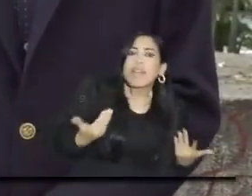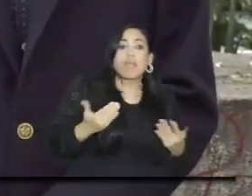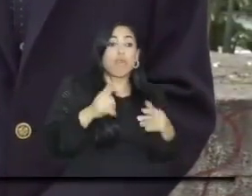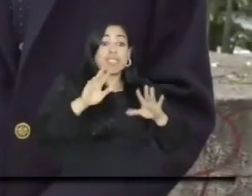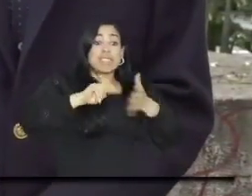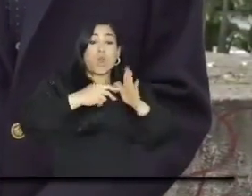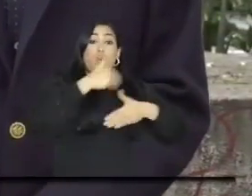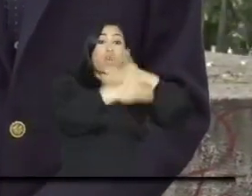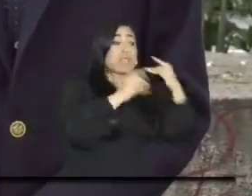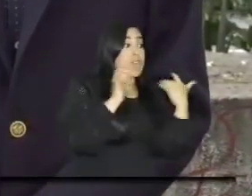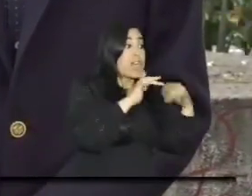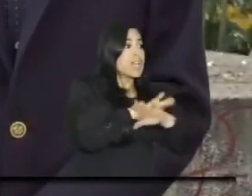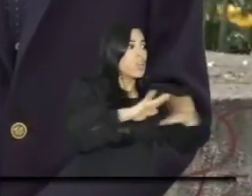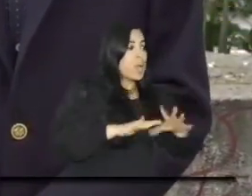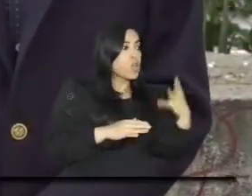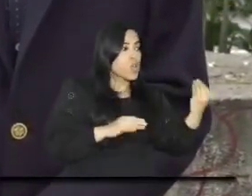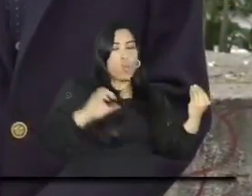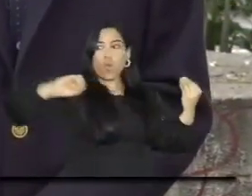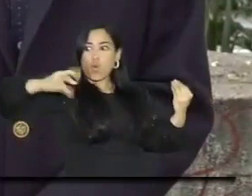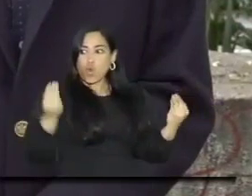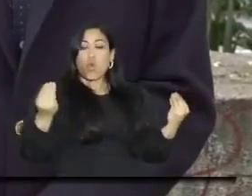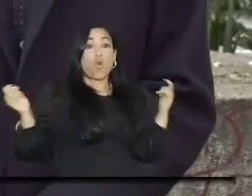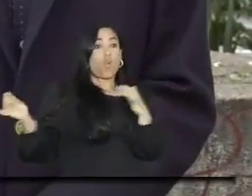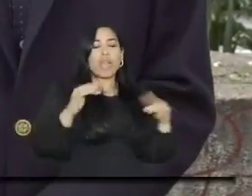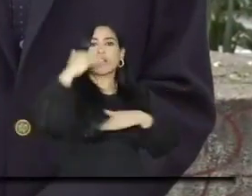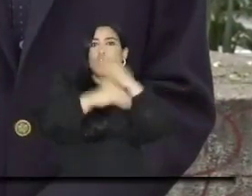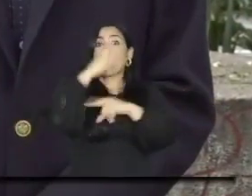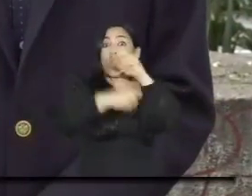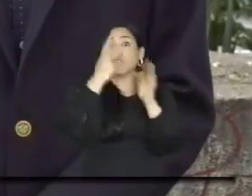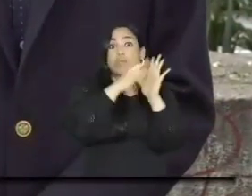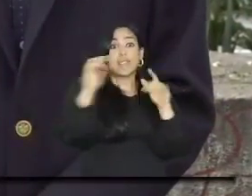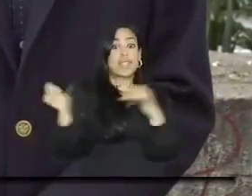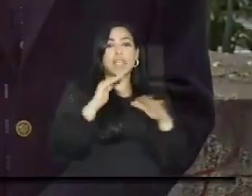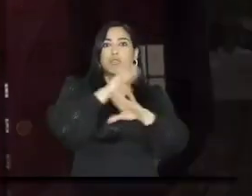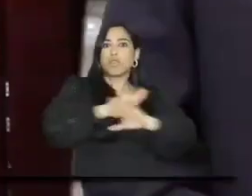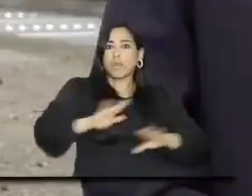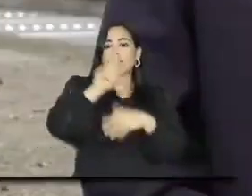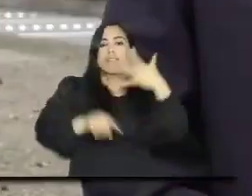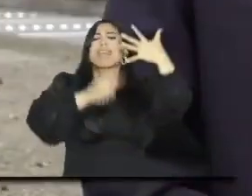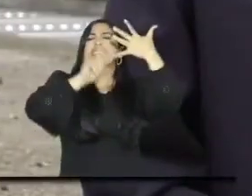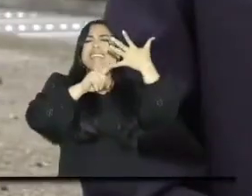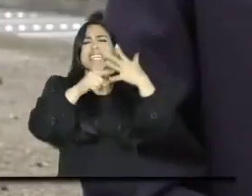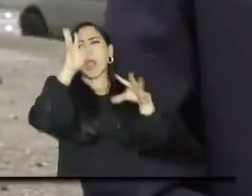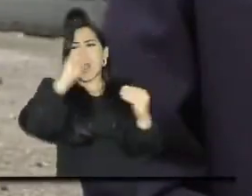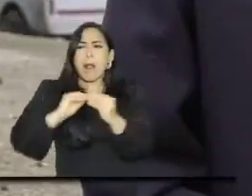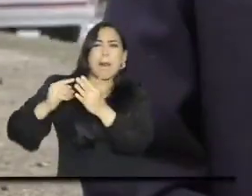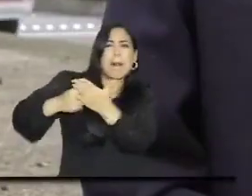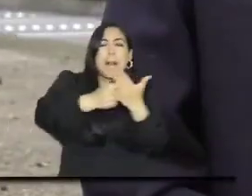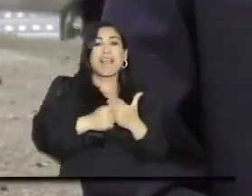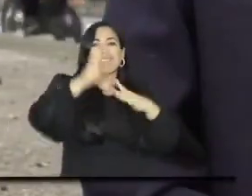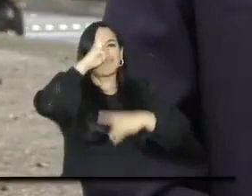por ejemplo, un proceso de cese al fuego multilateral para el primer trimestre del próximo año. El quinto punto